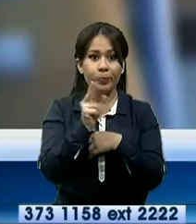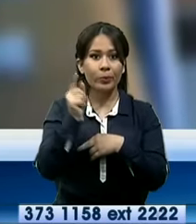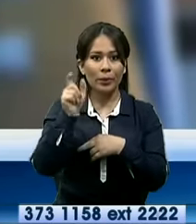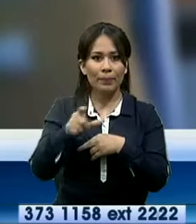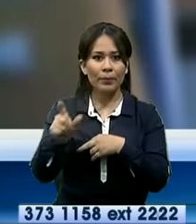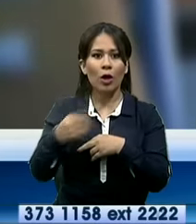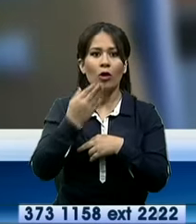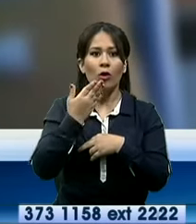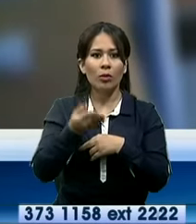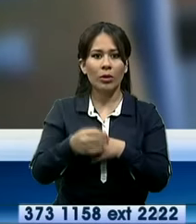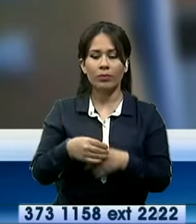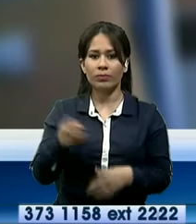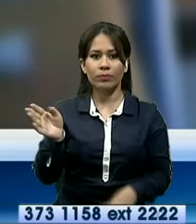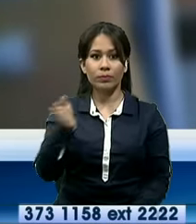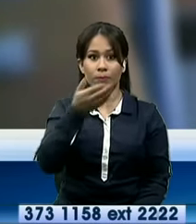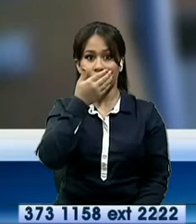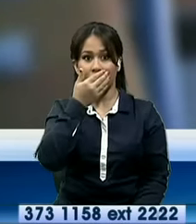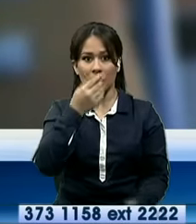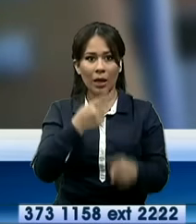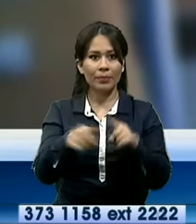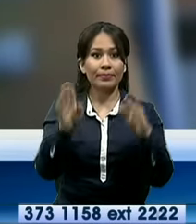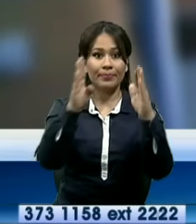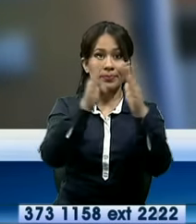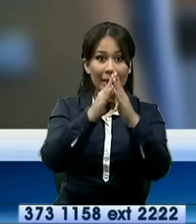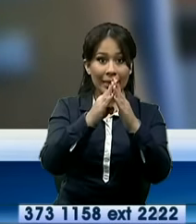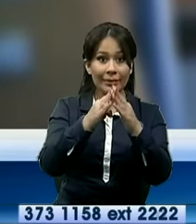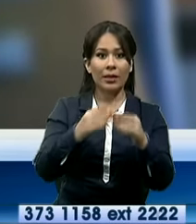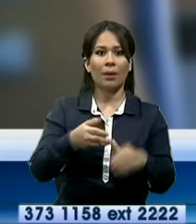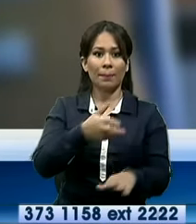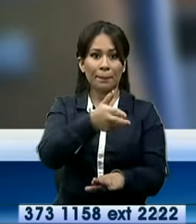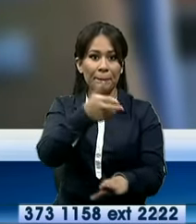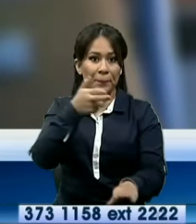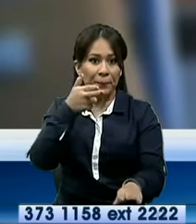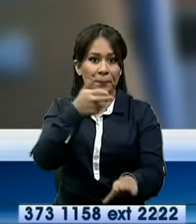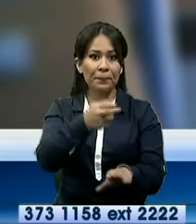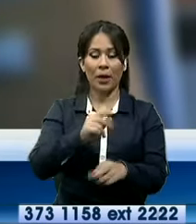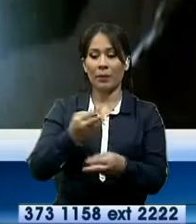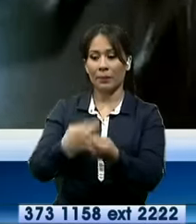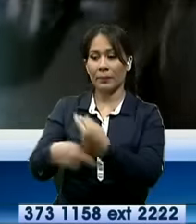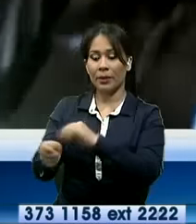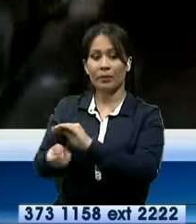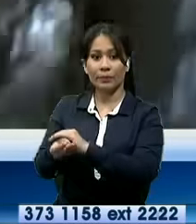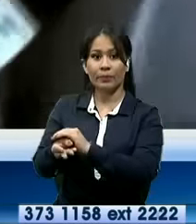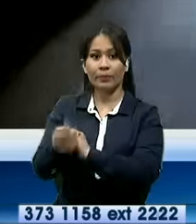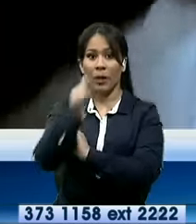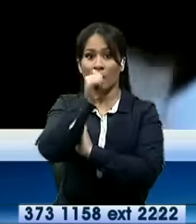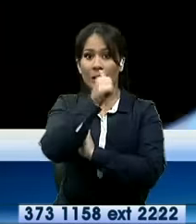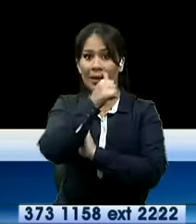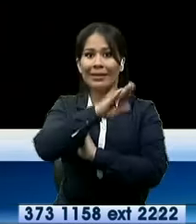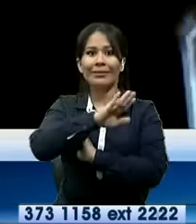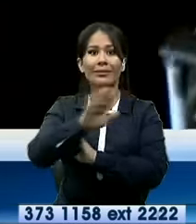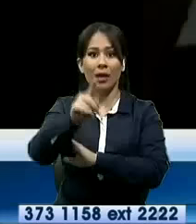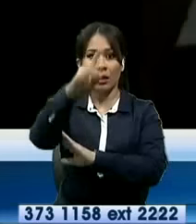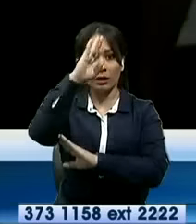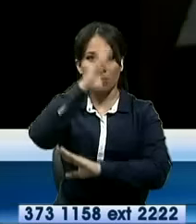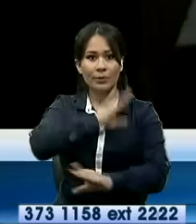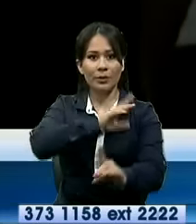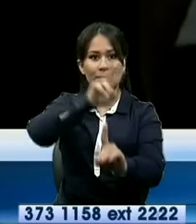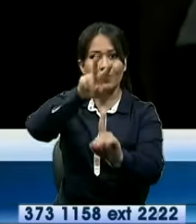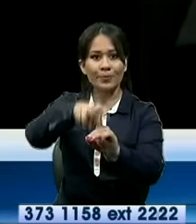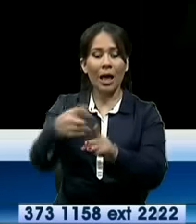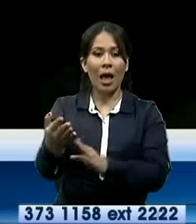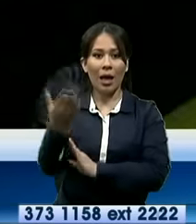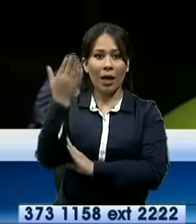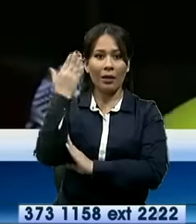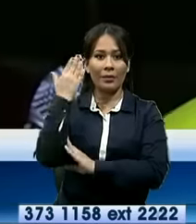la modalidad de sacapintas, roba domicilios, asesinato y microtráfico, que fue desarticulada por agentes de la BAC días